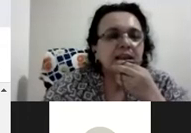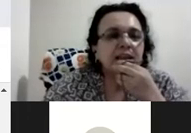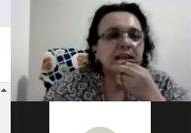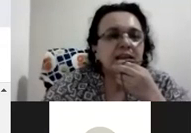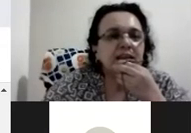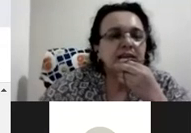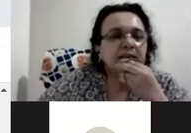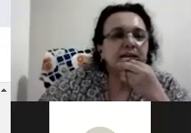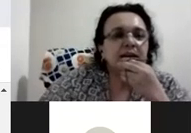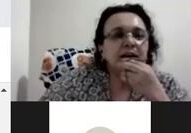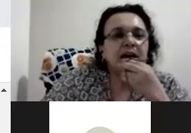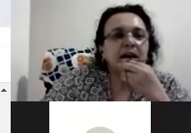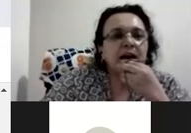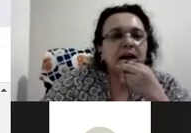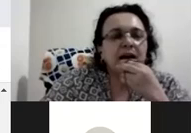¿Verdad? Y